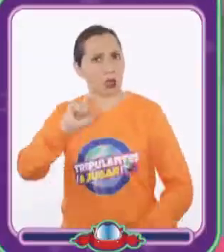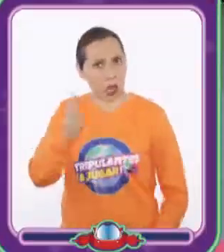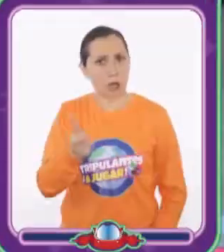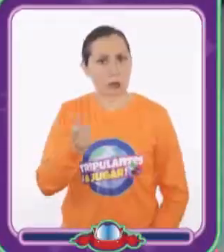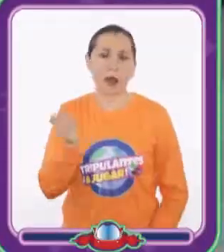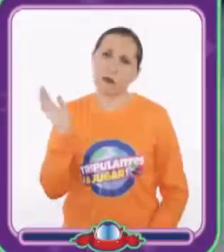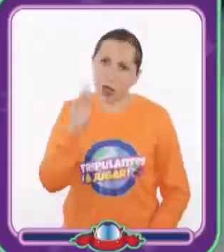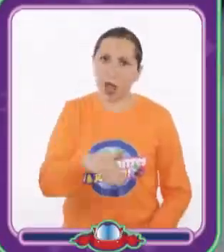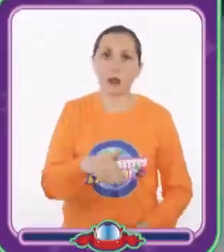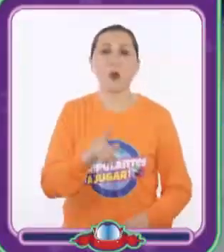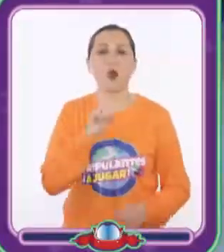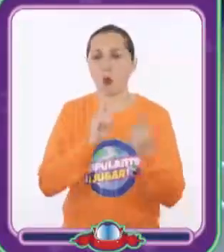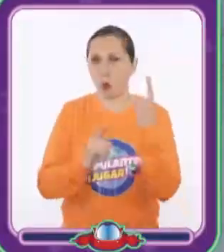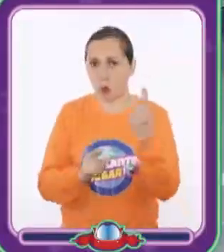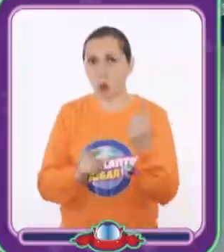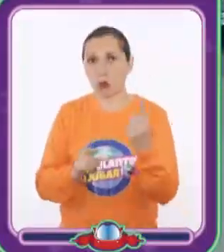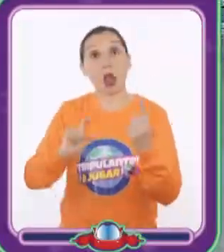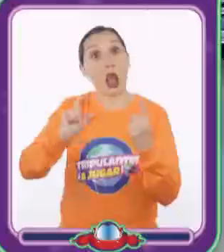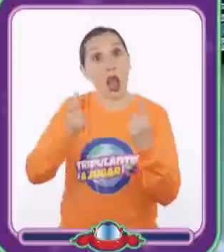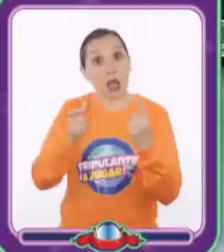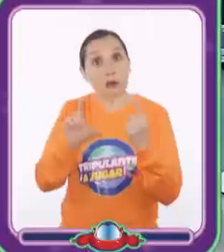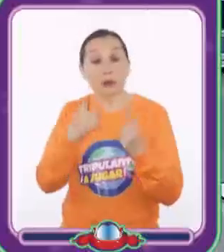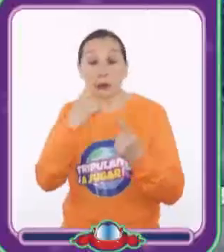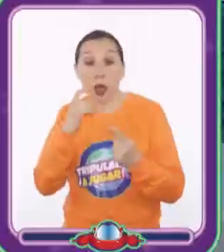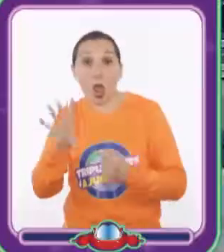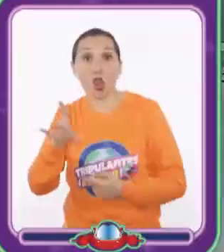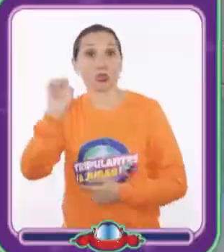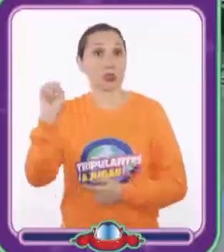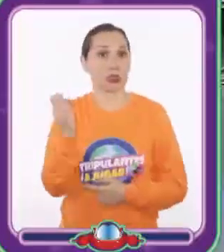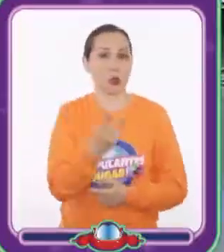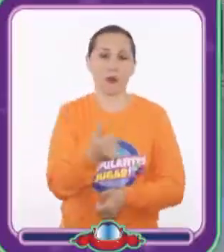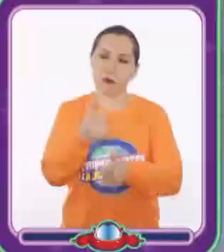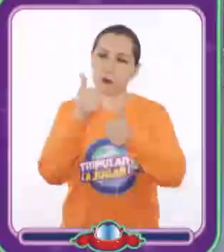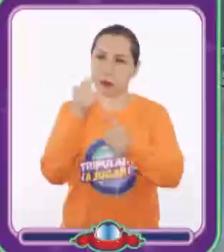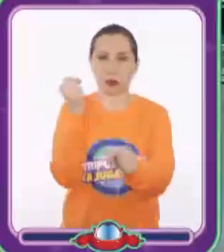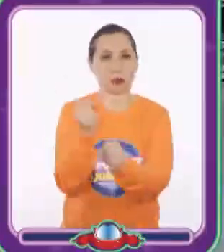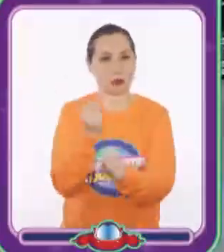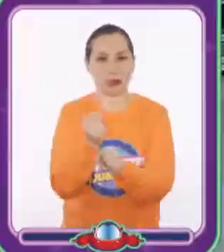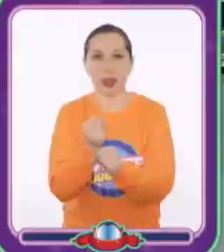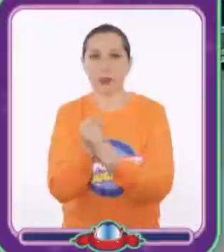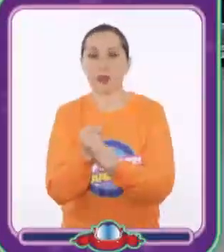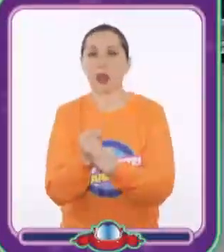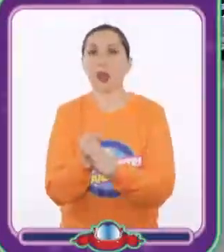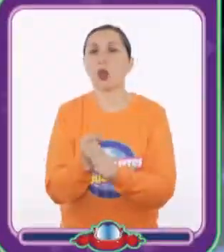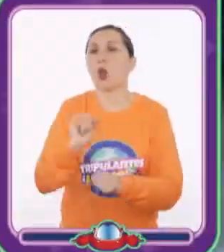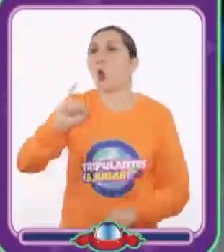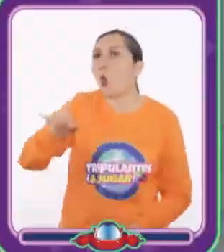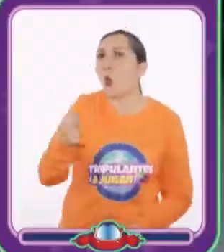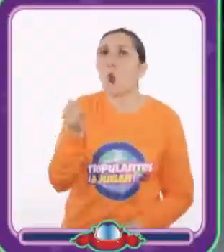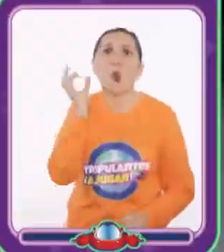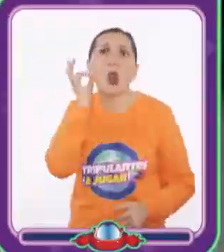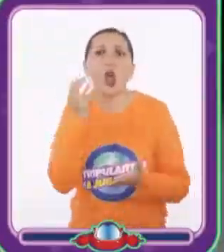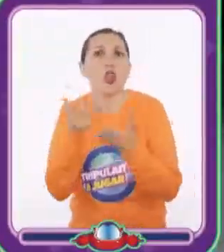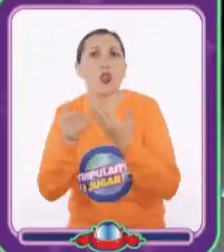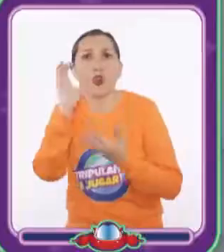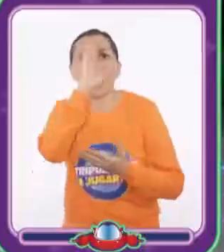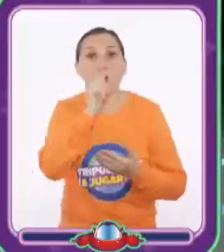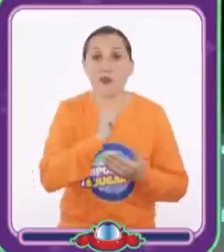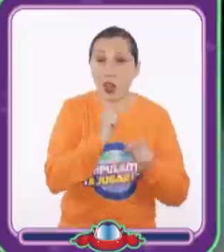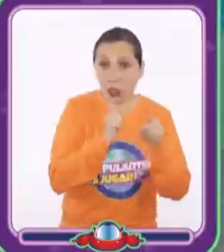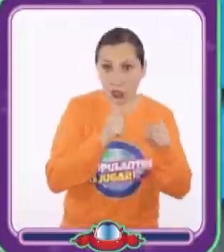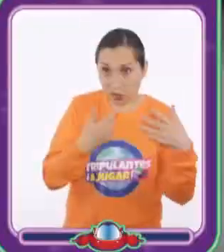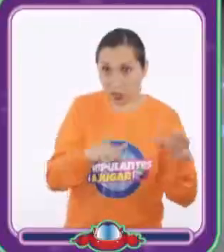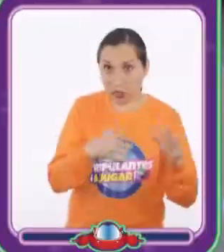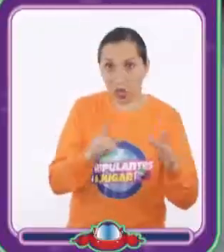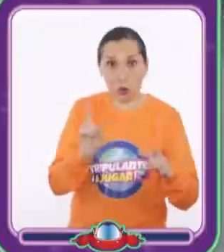¡Vamos! Ya tenemos una y Gaspar encontró la segunda. ¡Qué buen trabajo! Juliana, ¿dónde te falta buscar? ¿Dónde no has ido? ¿Por allá